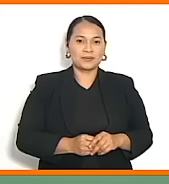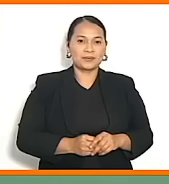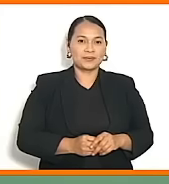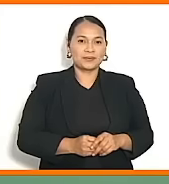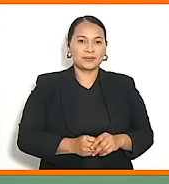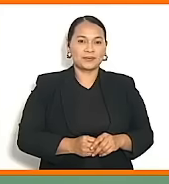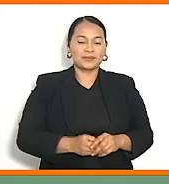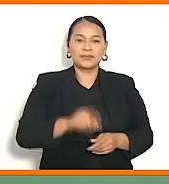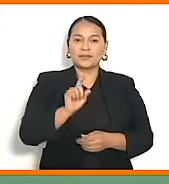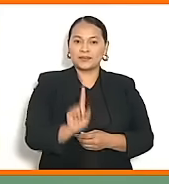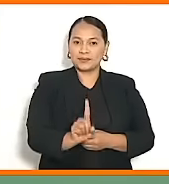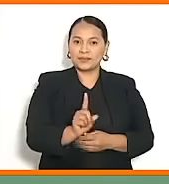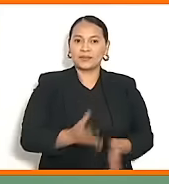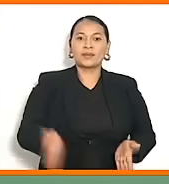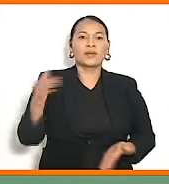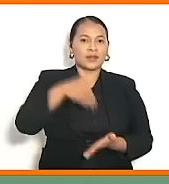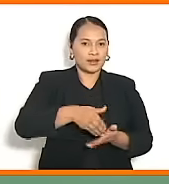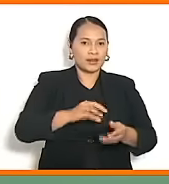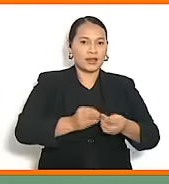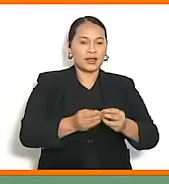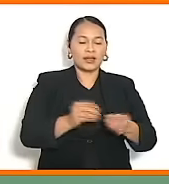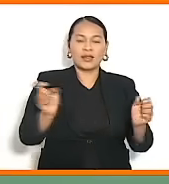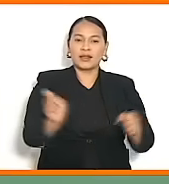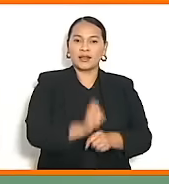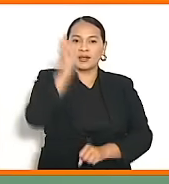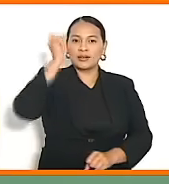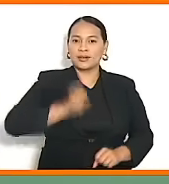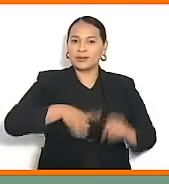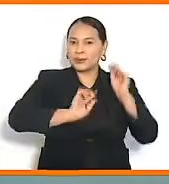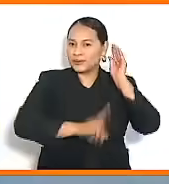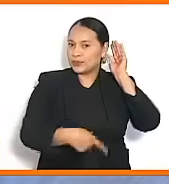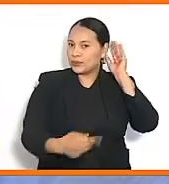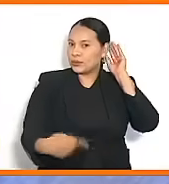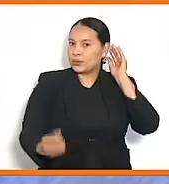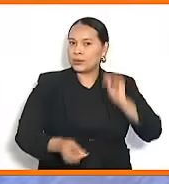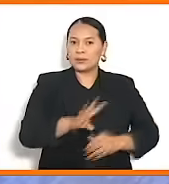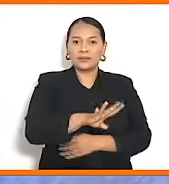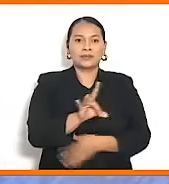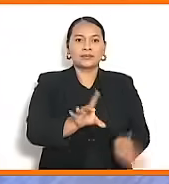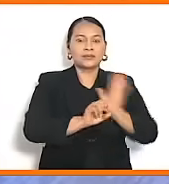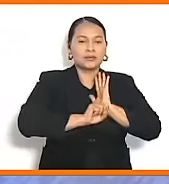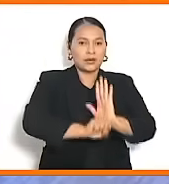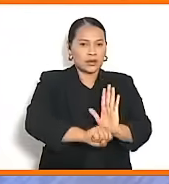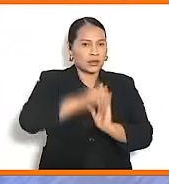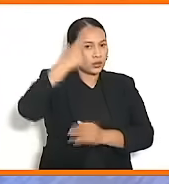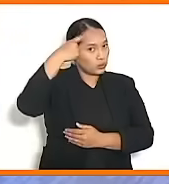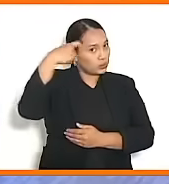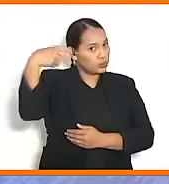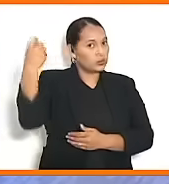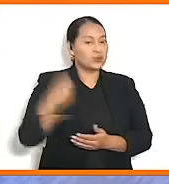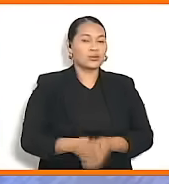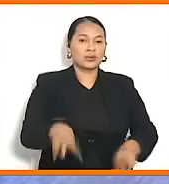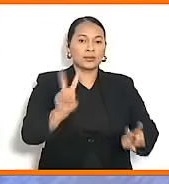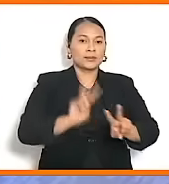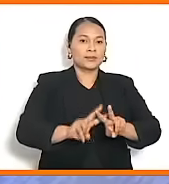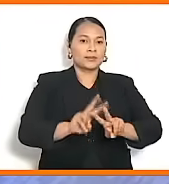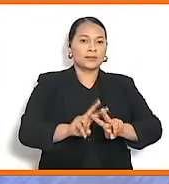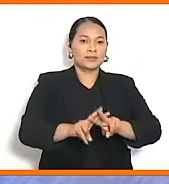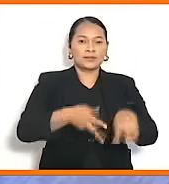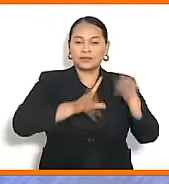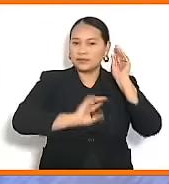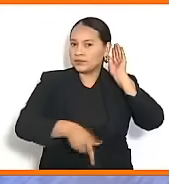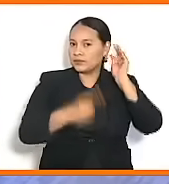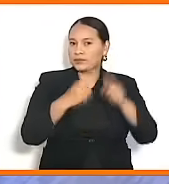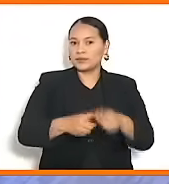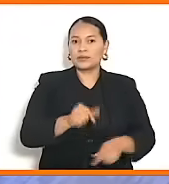el 1. Con mucho gusto reitero tus números ganadores. Para diaria 48, con su símbolo de sueños estrella. Para